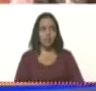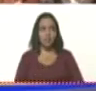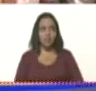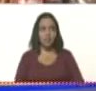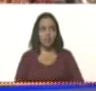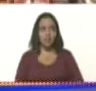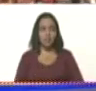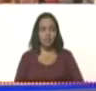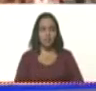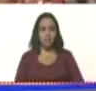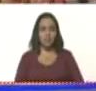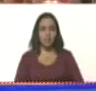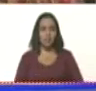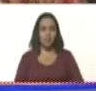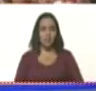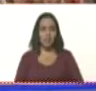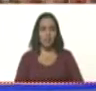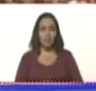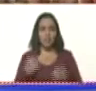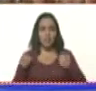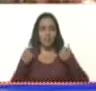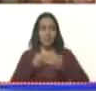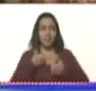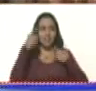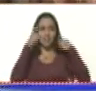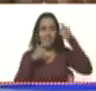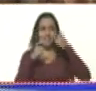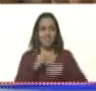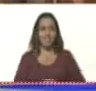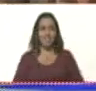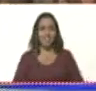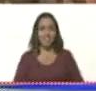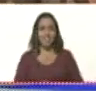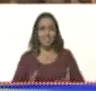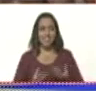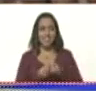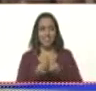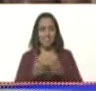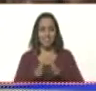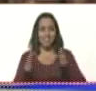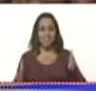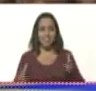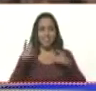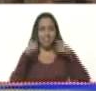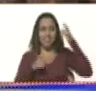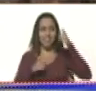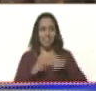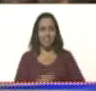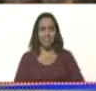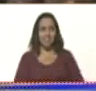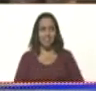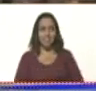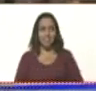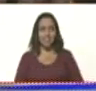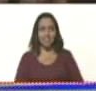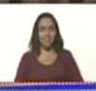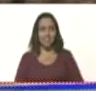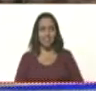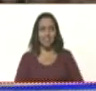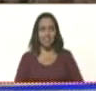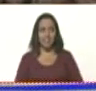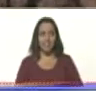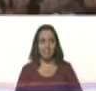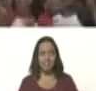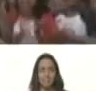Moro, con el morral de Chávez, con el morral de nuestro gigante Chávez y amado Hugo Rafael Chávez Frías, nos mueve lo